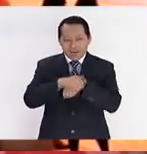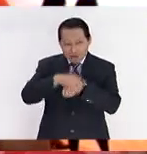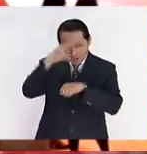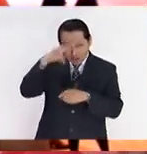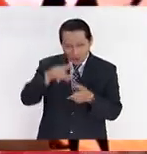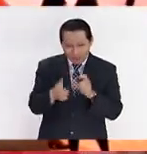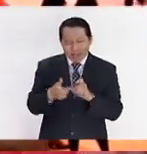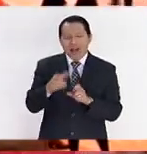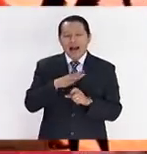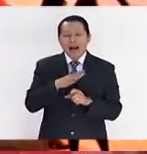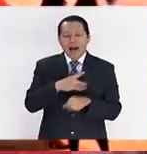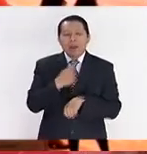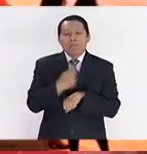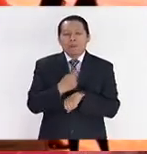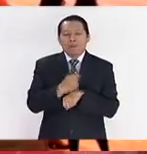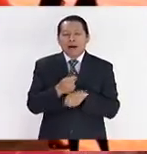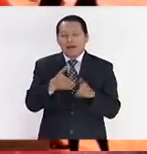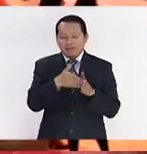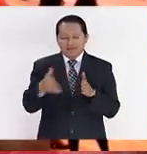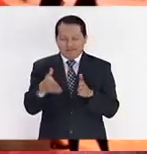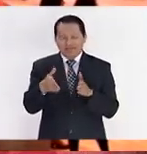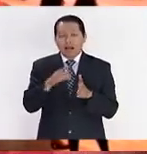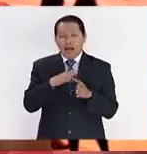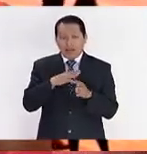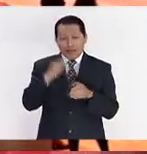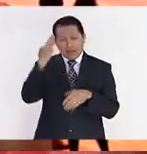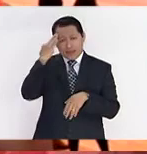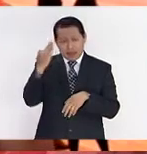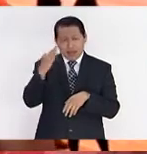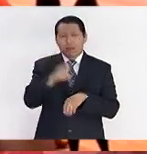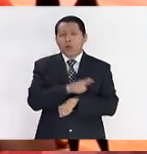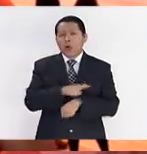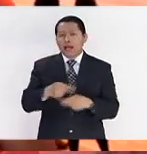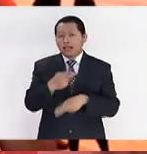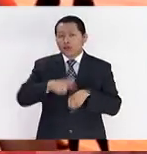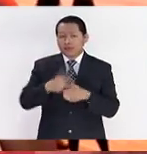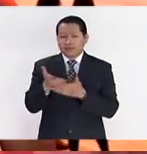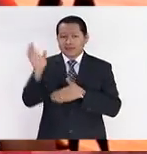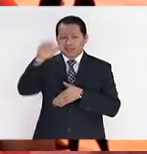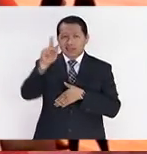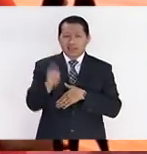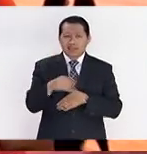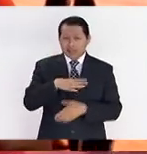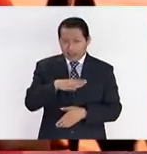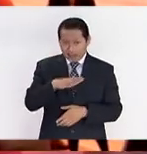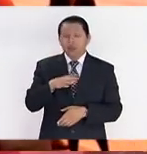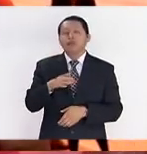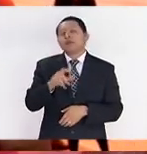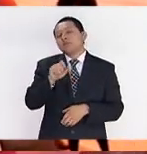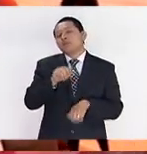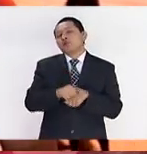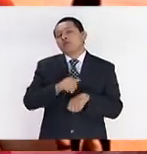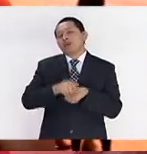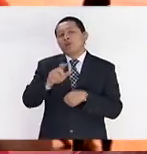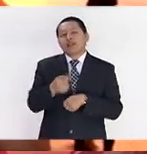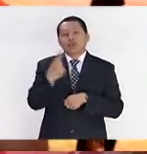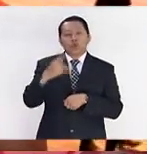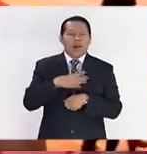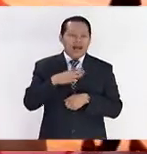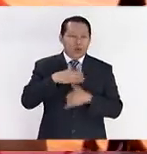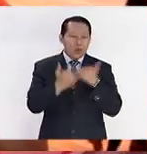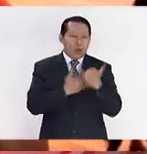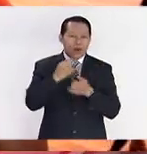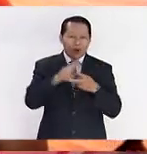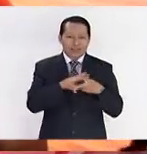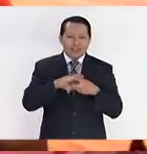México al día. Llegamos al primer tercio de la temporada de la Liga Nacional de Baloncesto, lo cual significa que tuvimos la vigésima edición del Juego de las